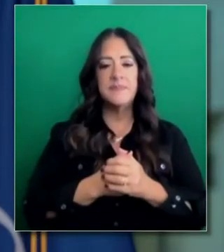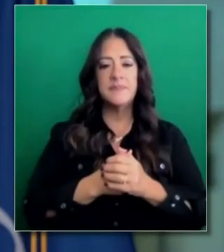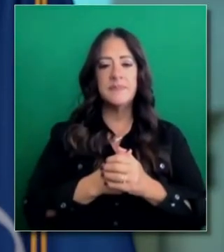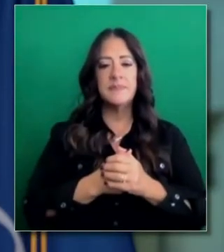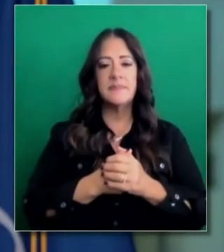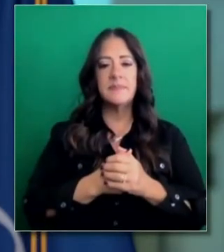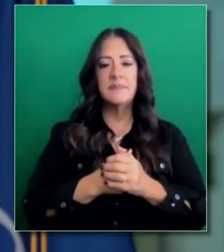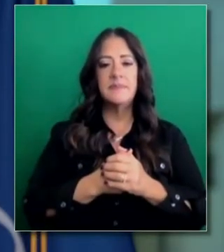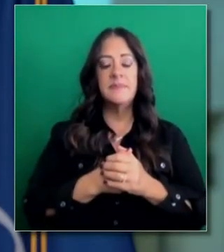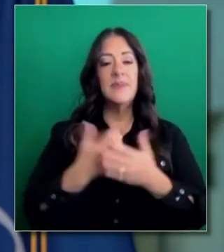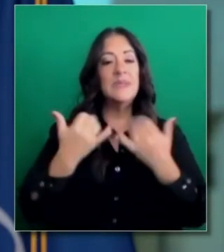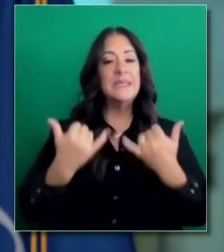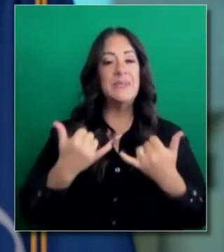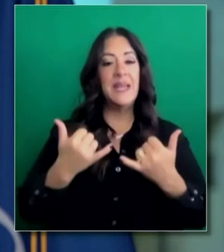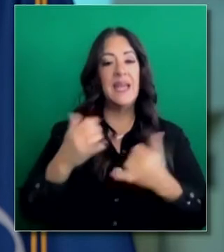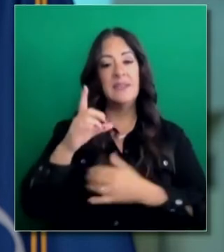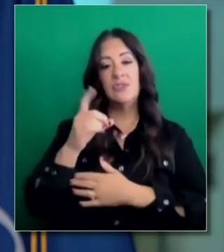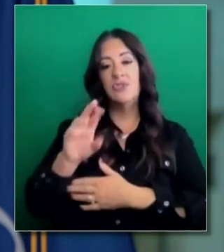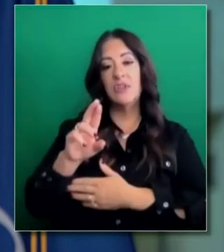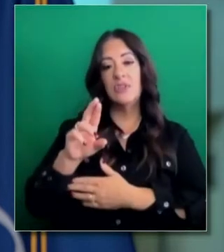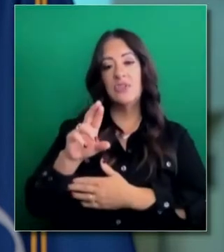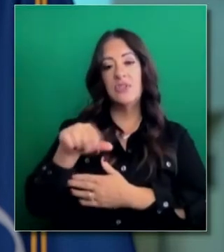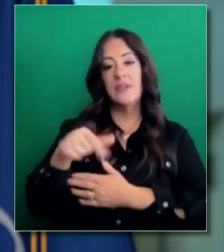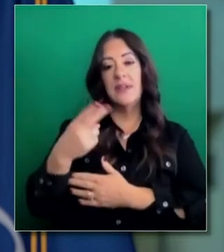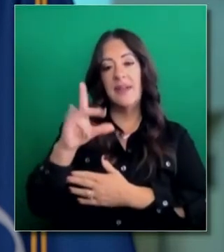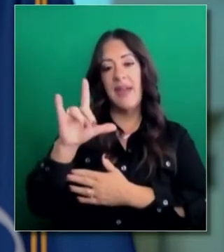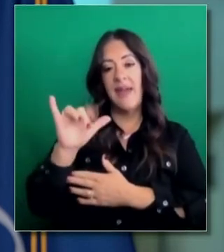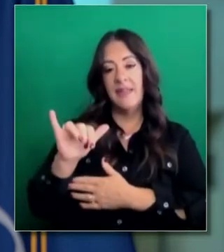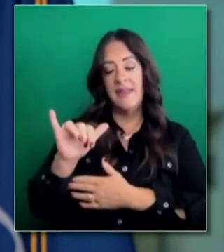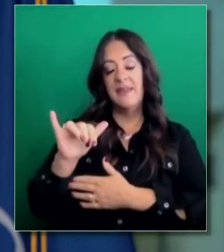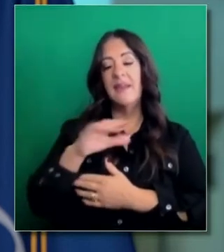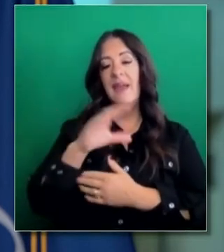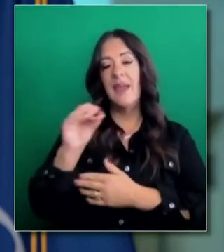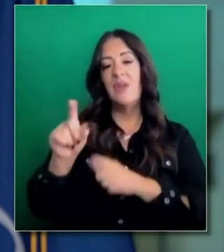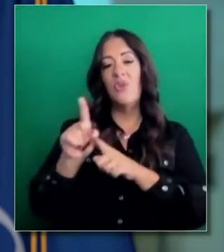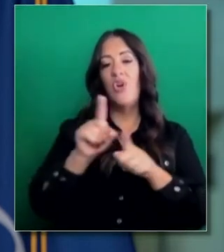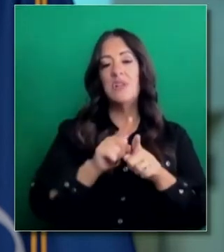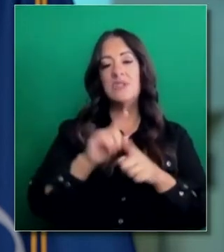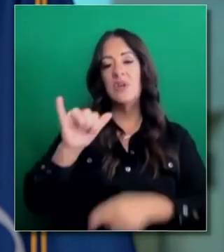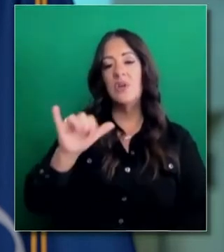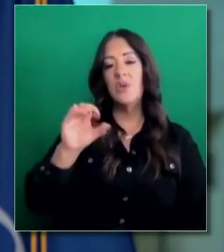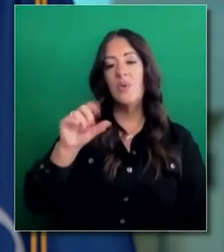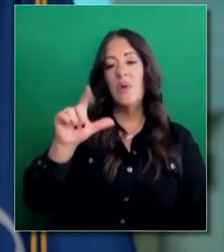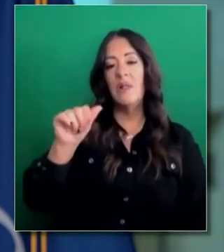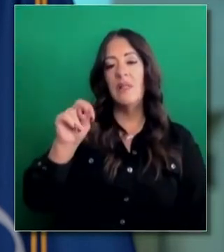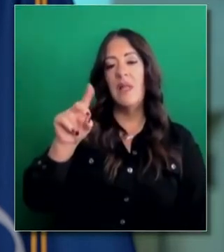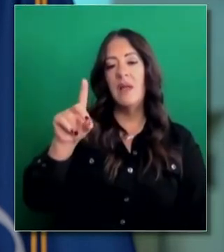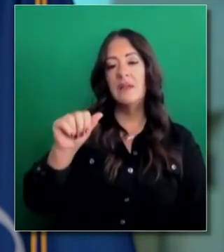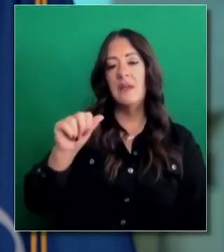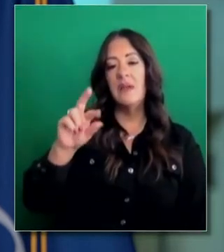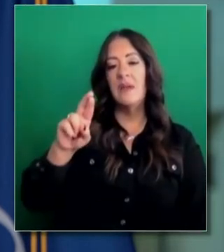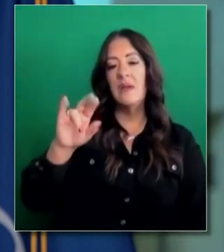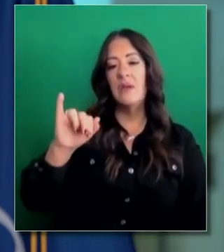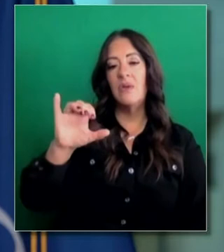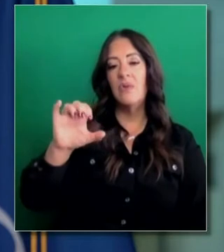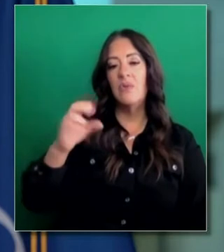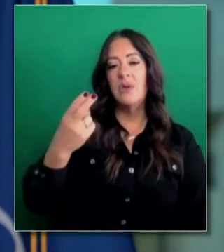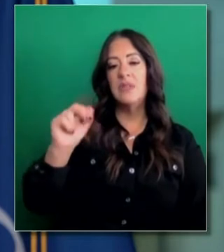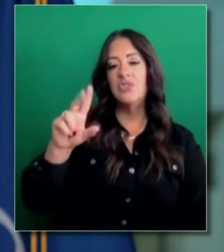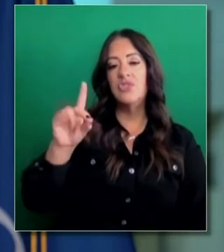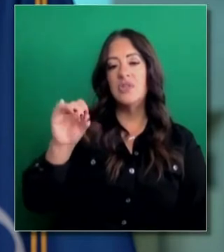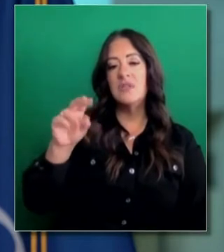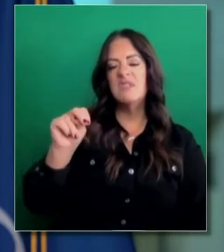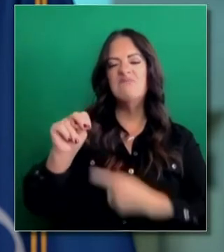quiero que sepan que conmigo está el doctor galli pero yolanda richter son también que es